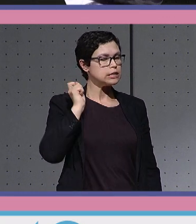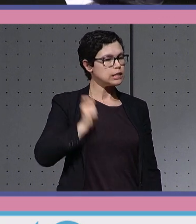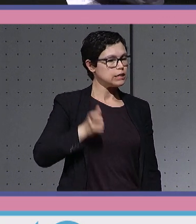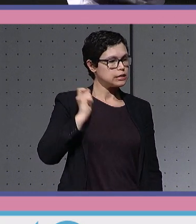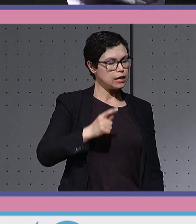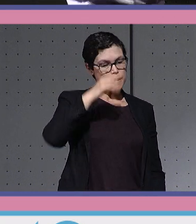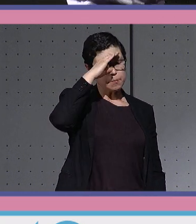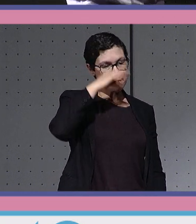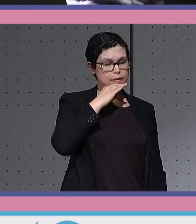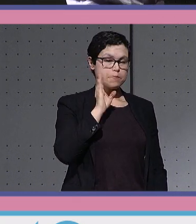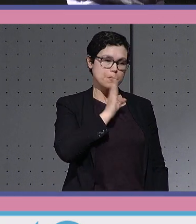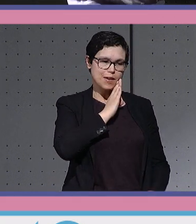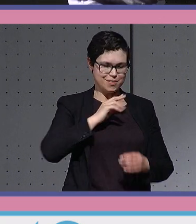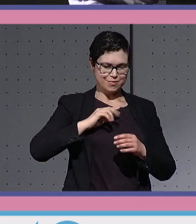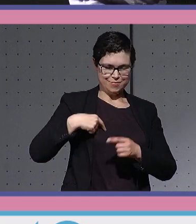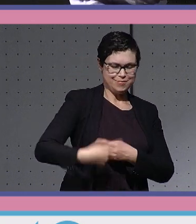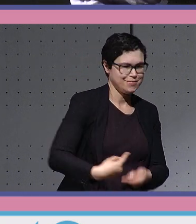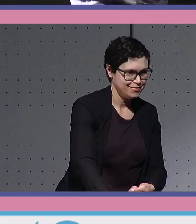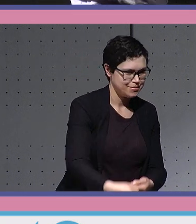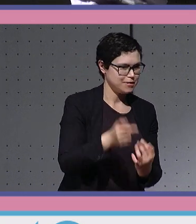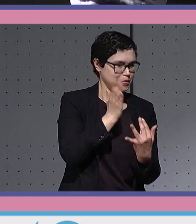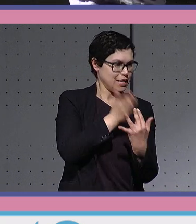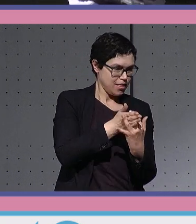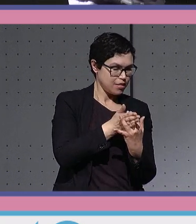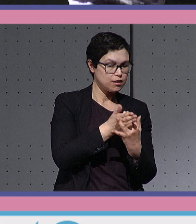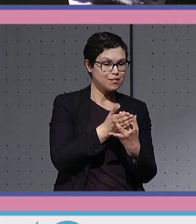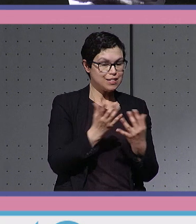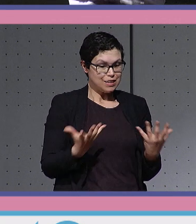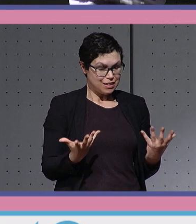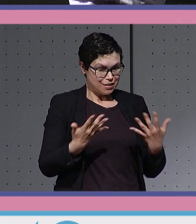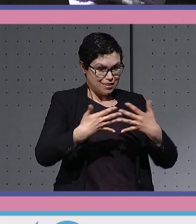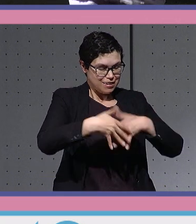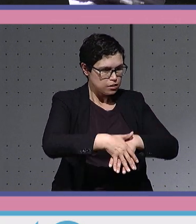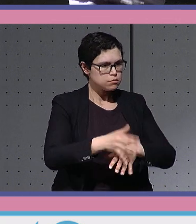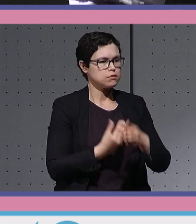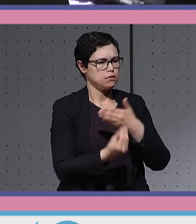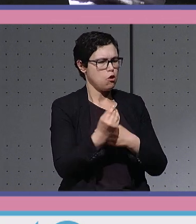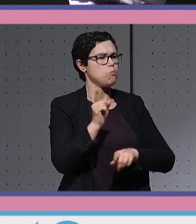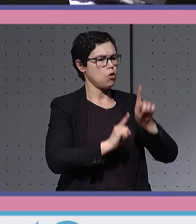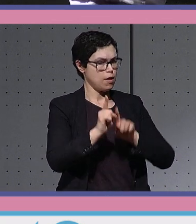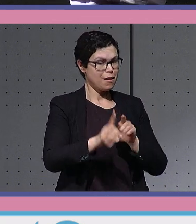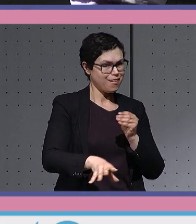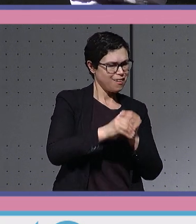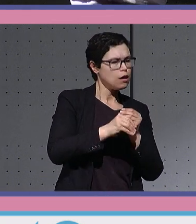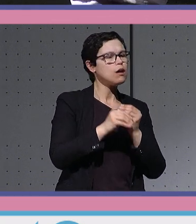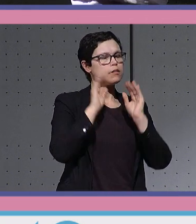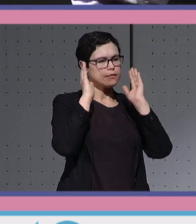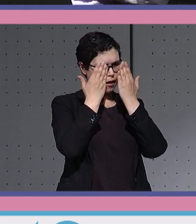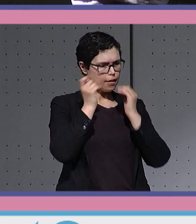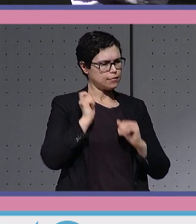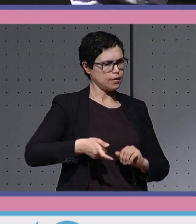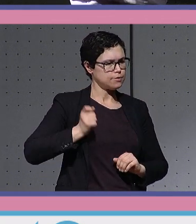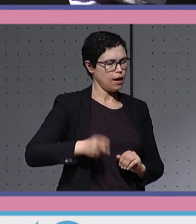copia paterna o la copia materna y origina una serie de problemas. Tienen con frecuencia TEA. De hecho,